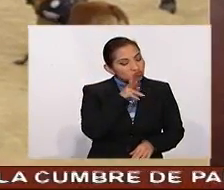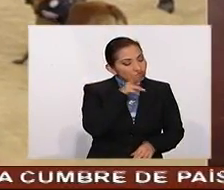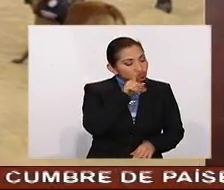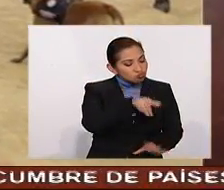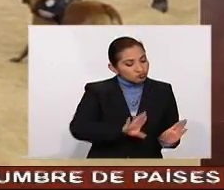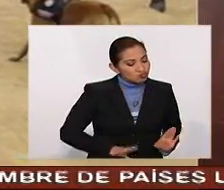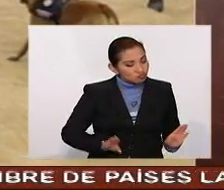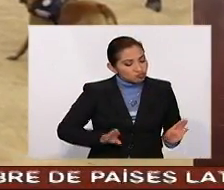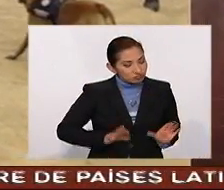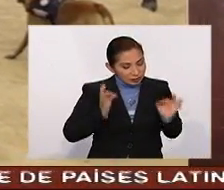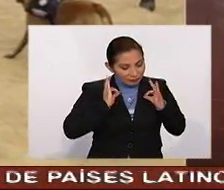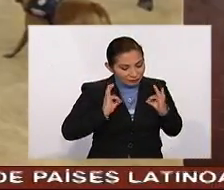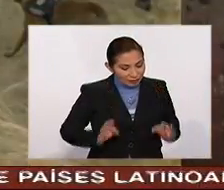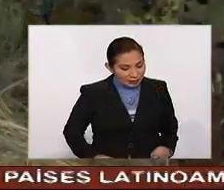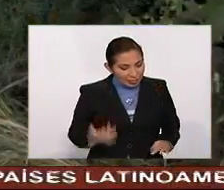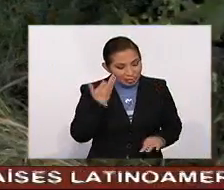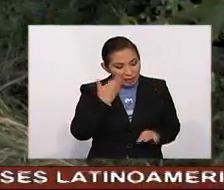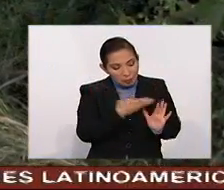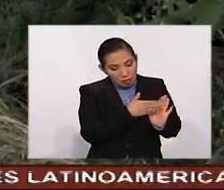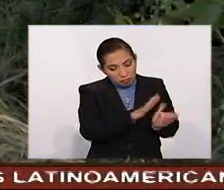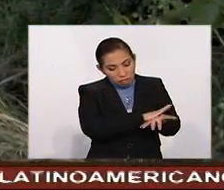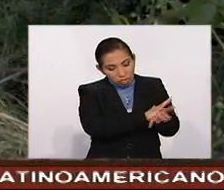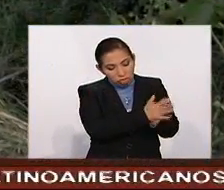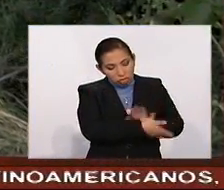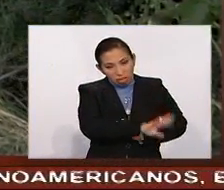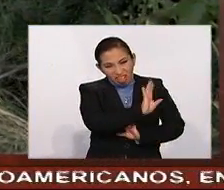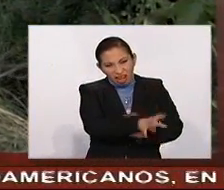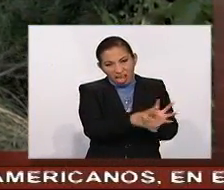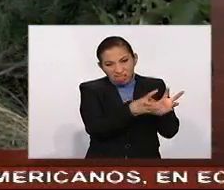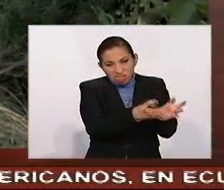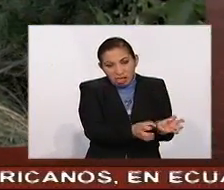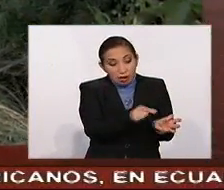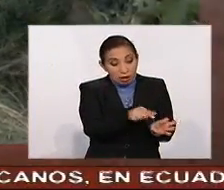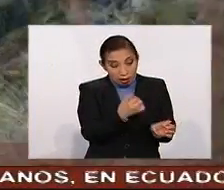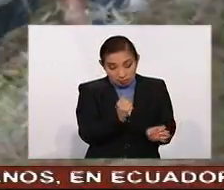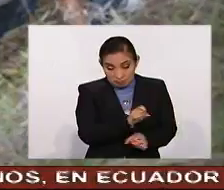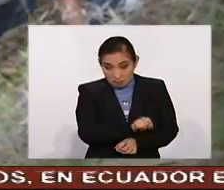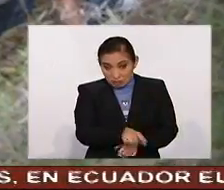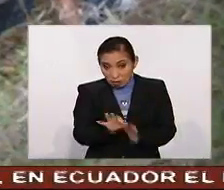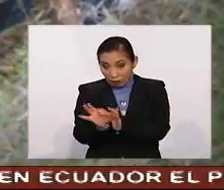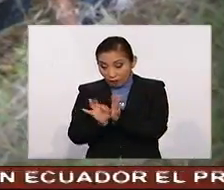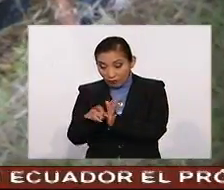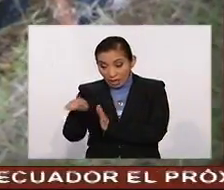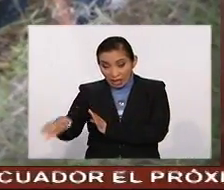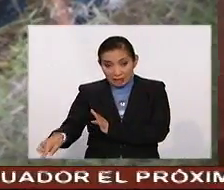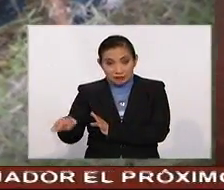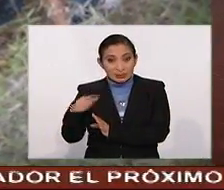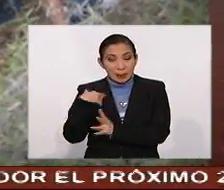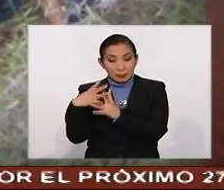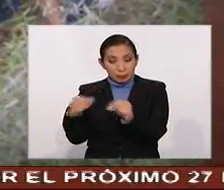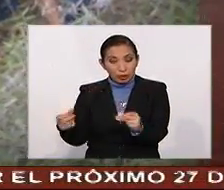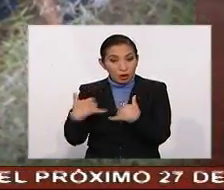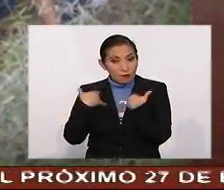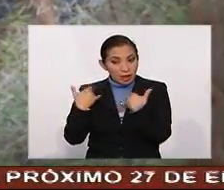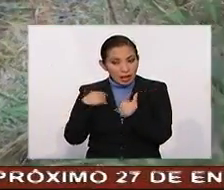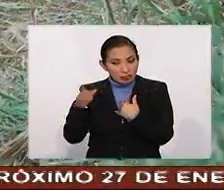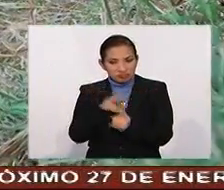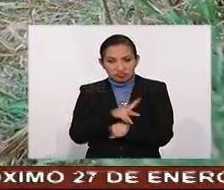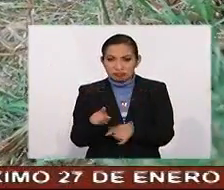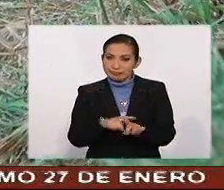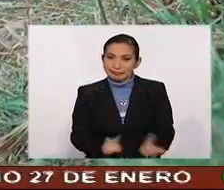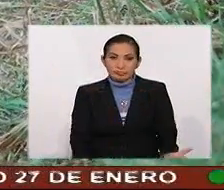las características físicas y el tiempo de evolución de muerte no coinciden con la fecha de la desaparición de los